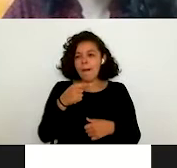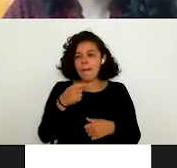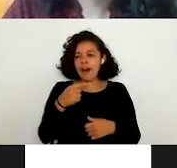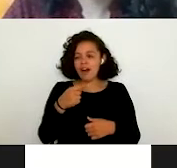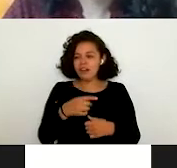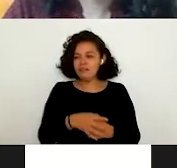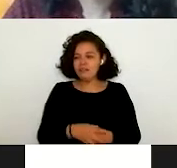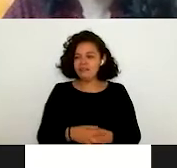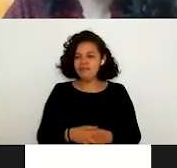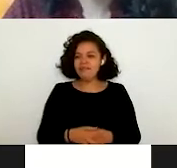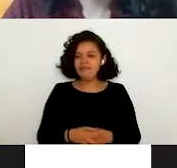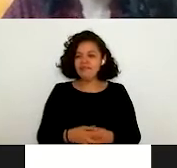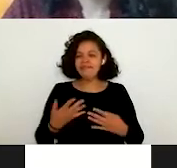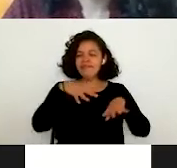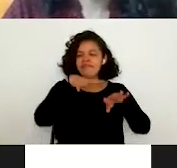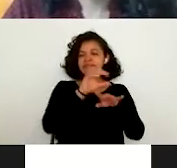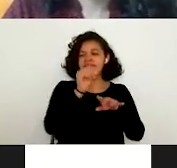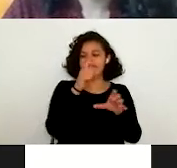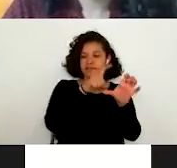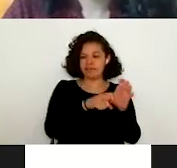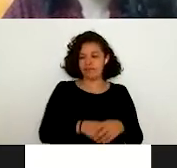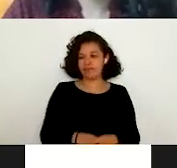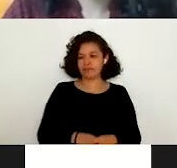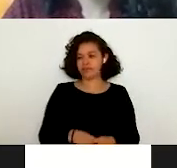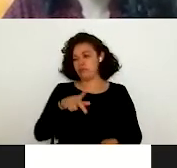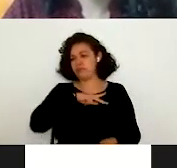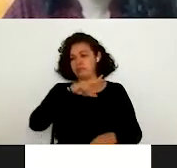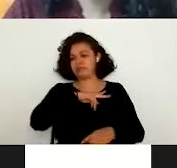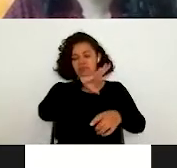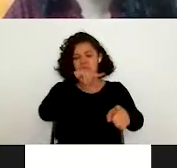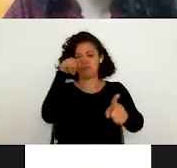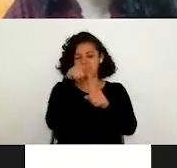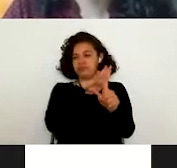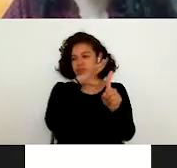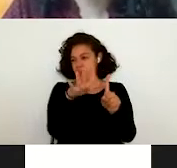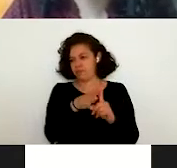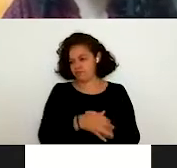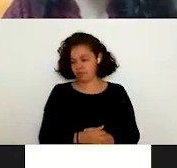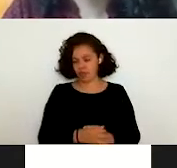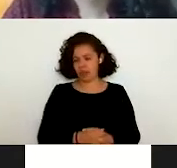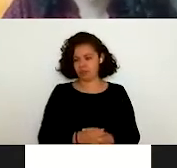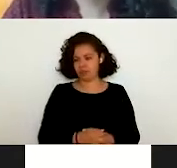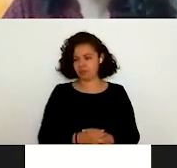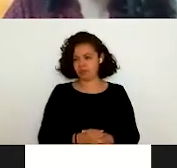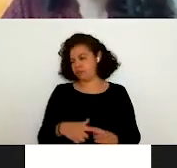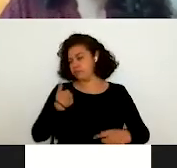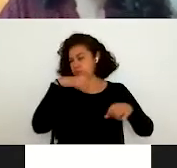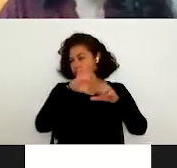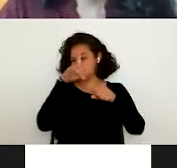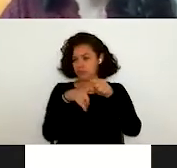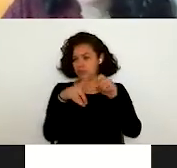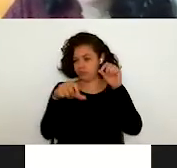objetivo general, ¿no? Que en realidad no estoy, digamos, siendo tan específica en